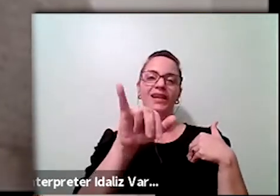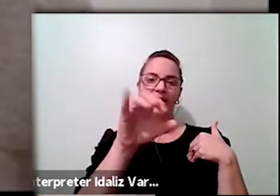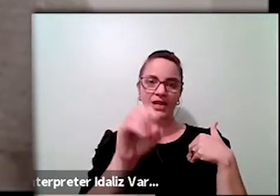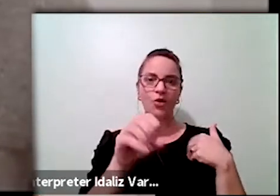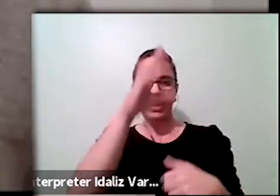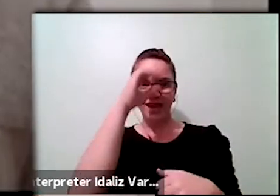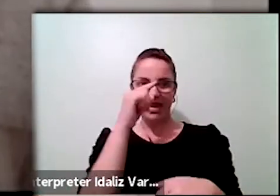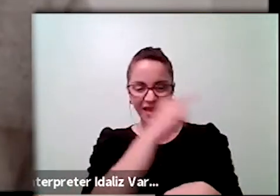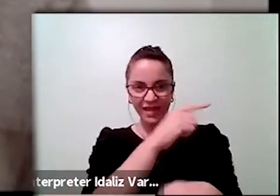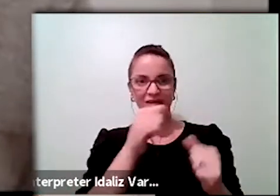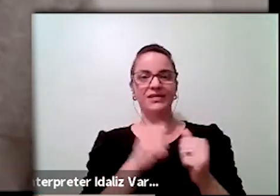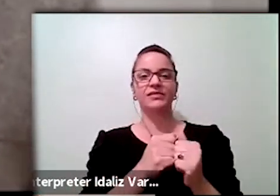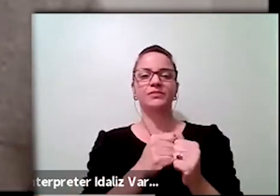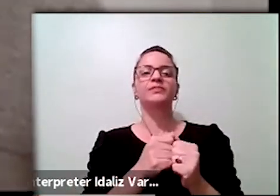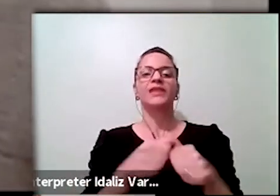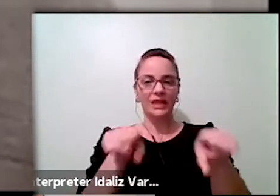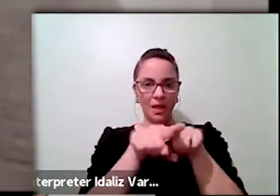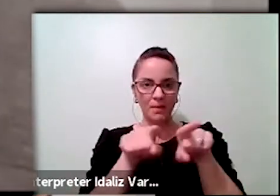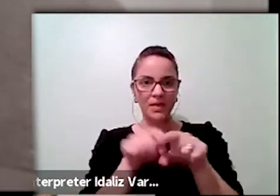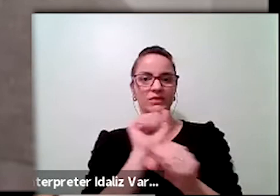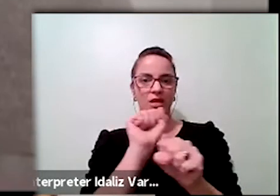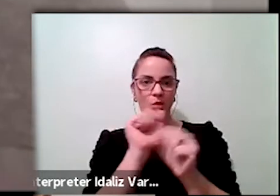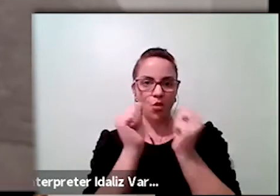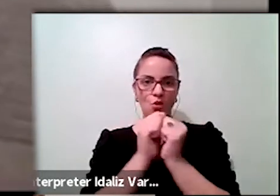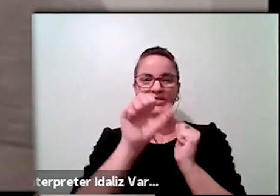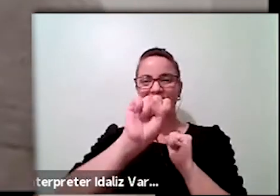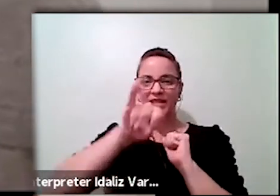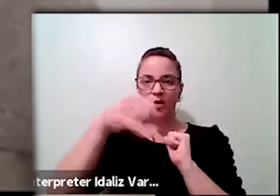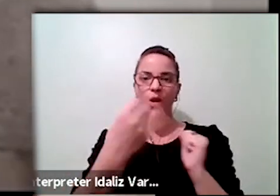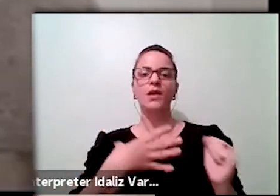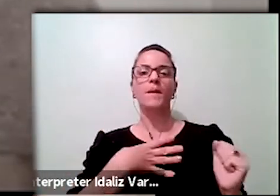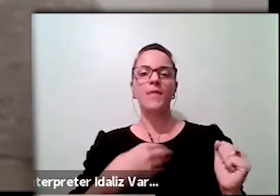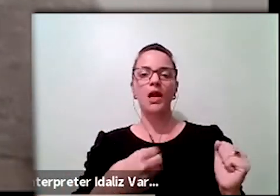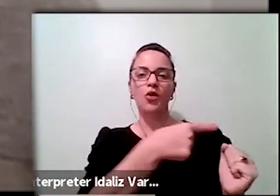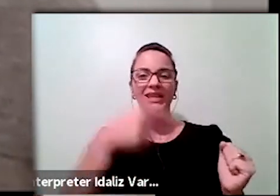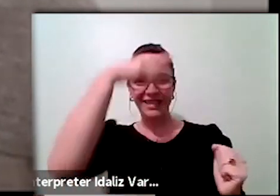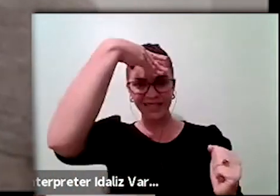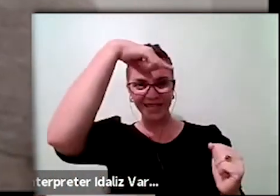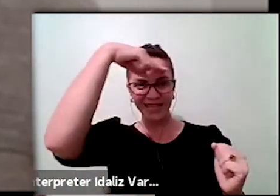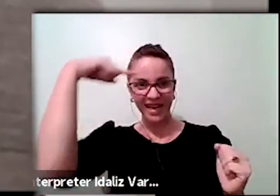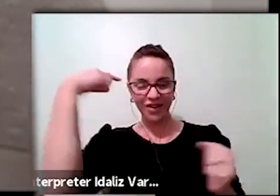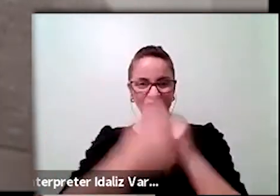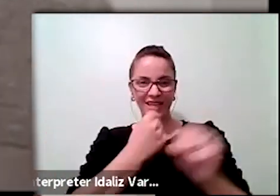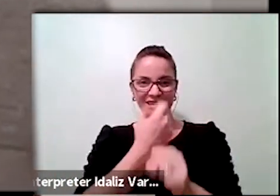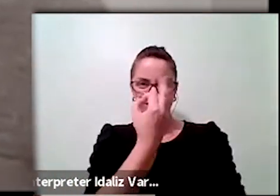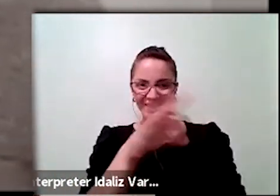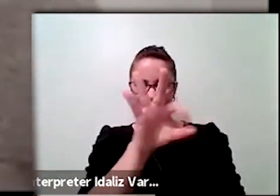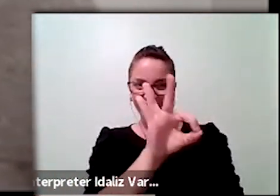la institución. Colaboró con San Juan Blanco y Negro desde 1995